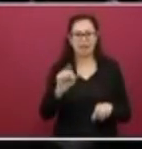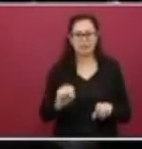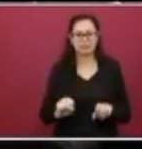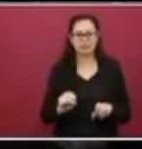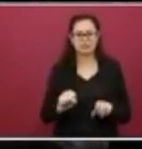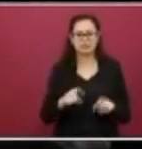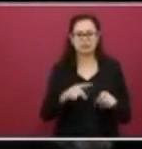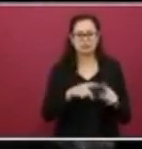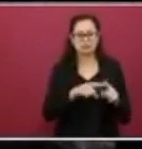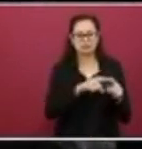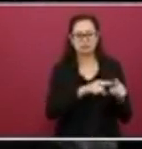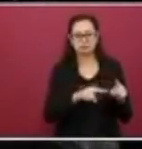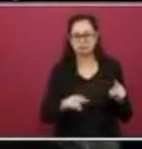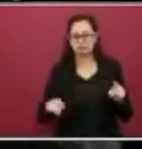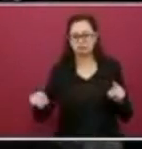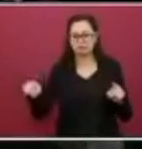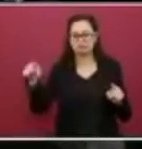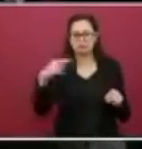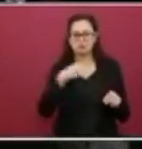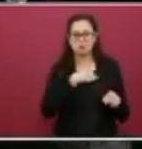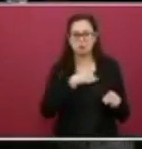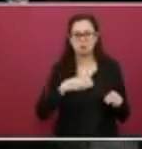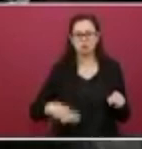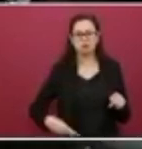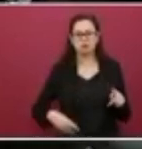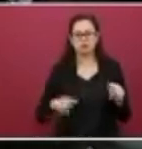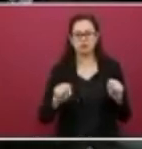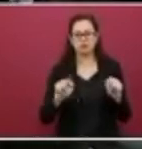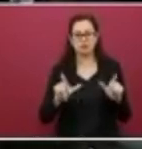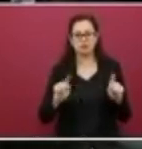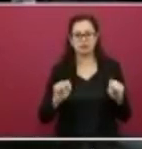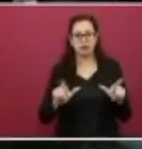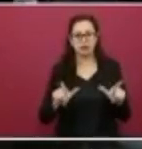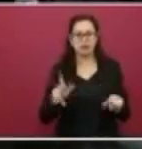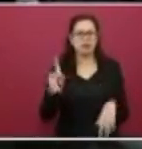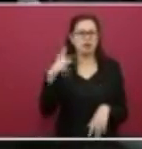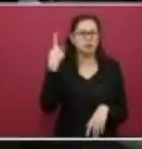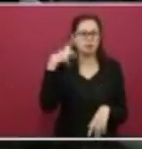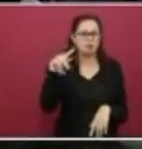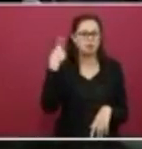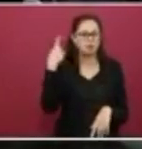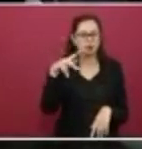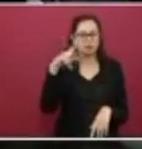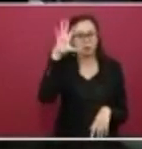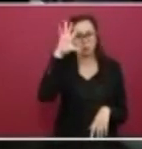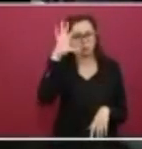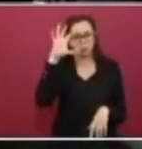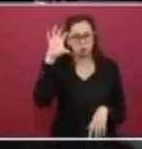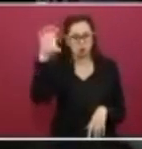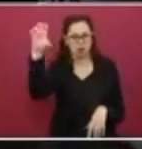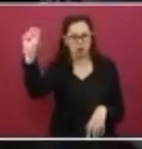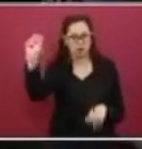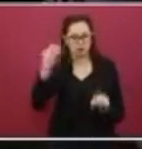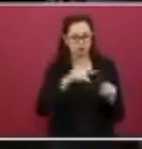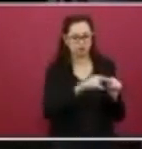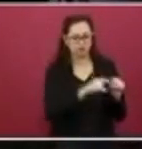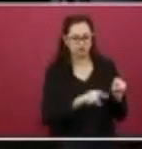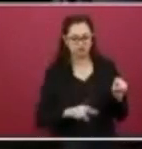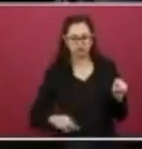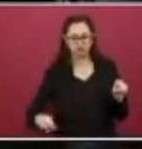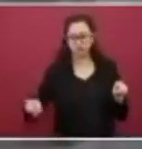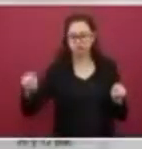pasando por municipios de Tlaxcala, Puebla y Morelos, donde está la planta.